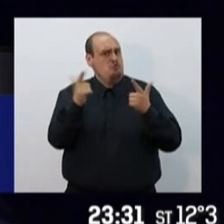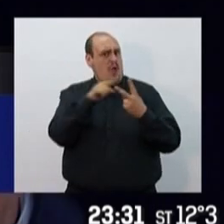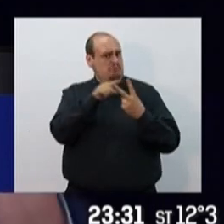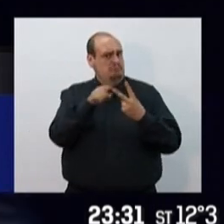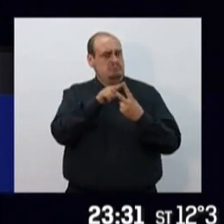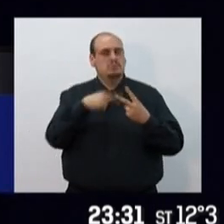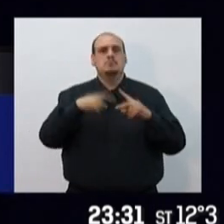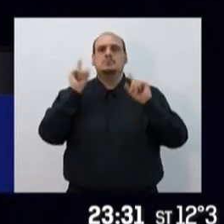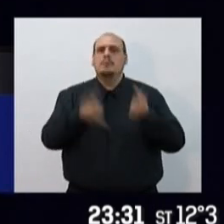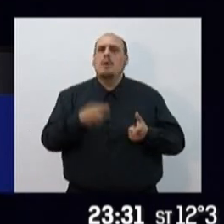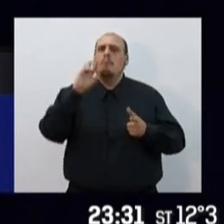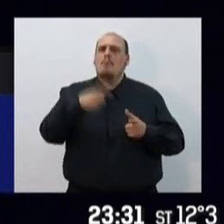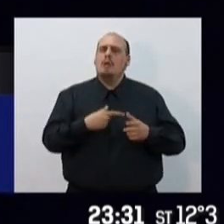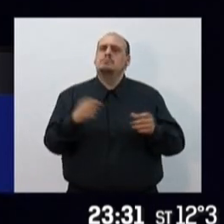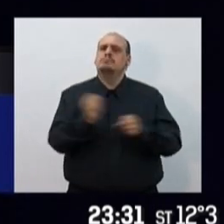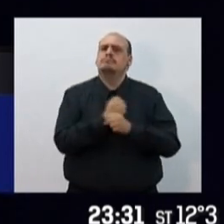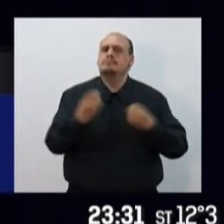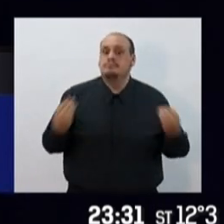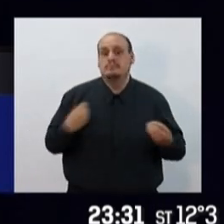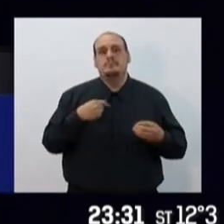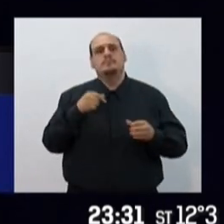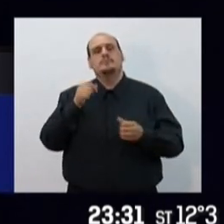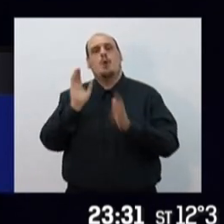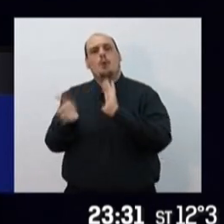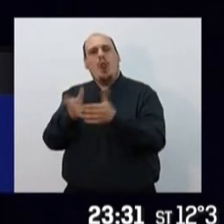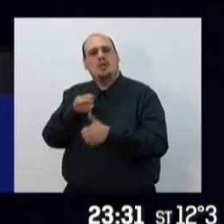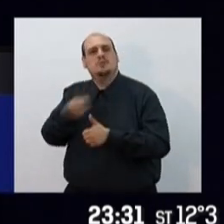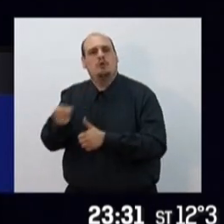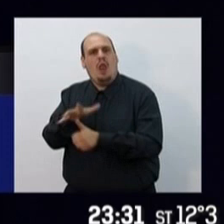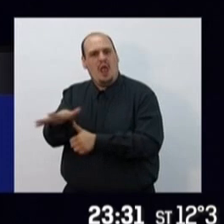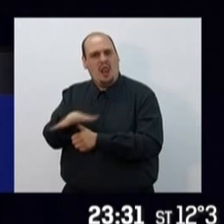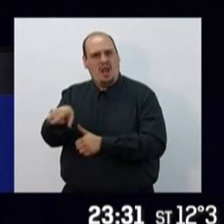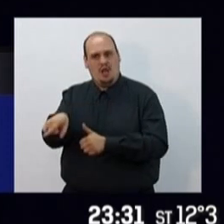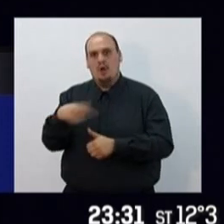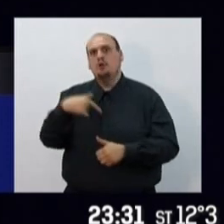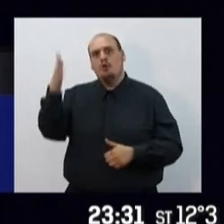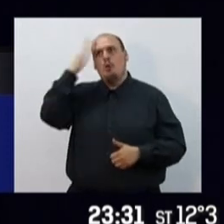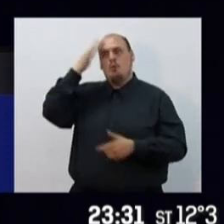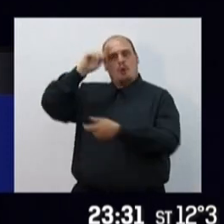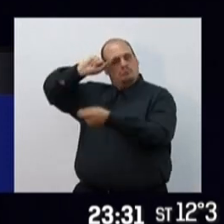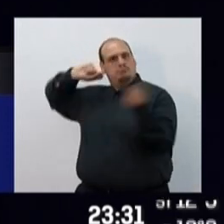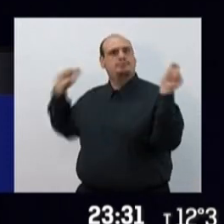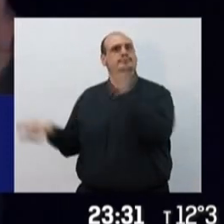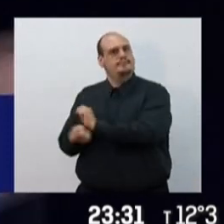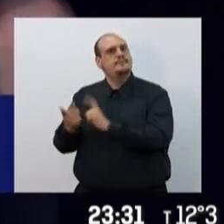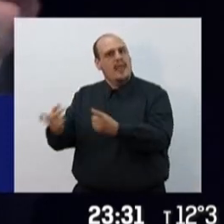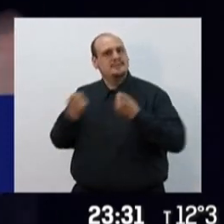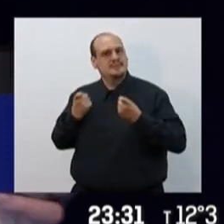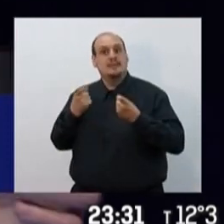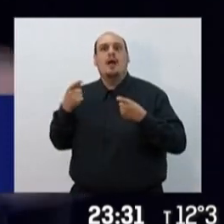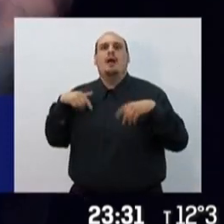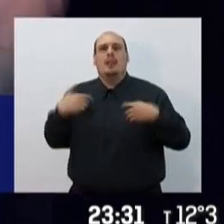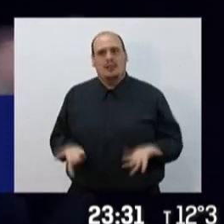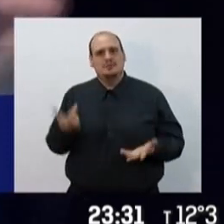un plan para combatir la violencia de género, entendiendo que es un tema que necesita un cambio cultural estructural y por